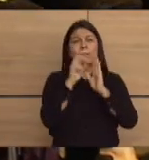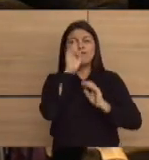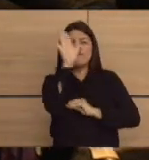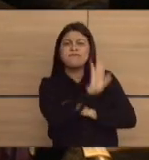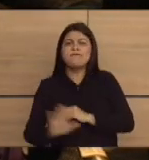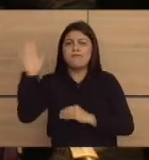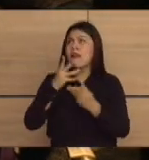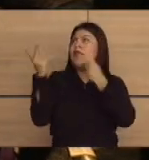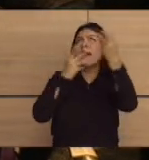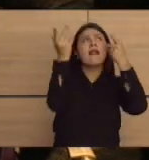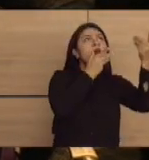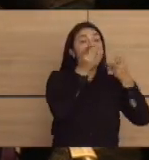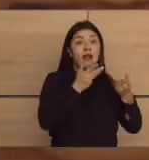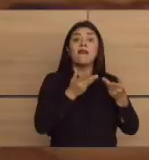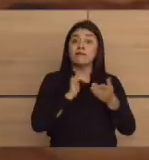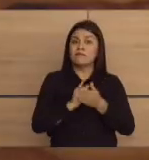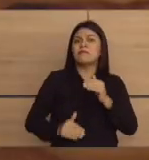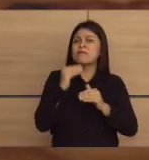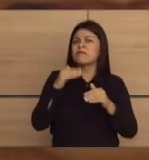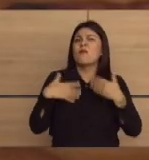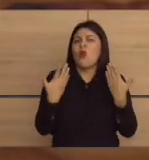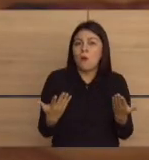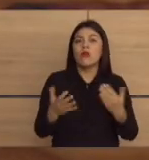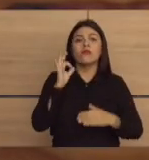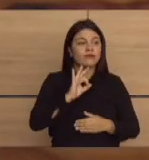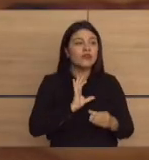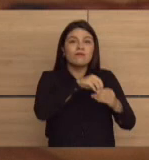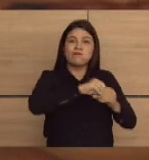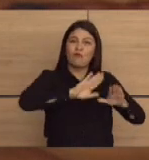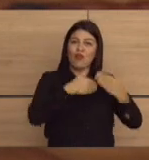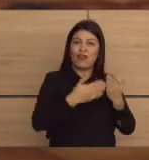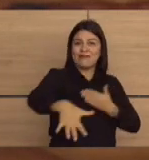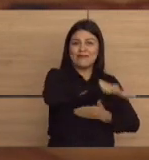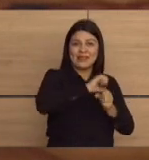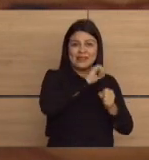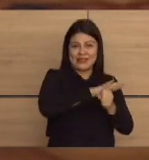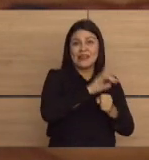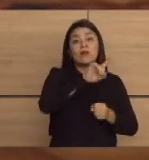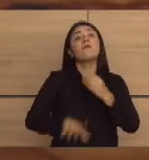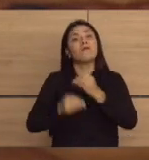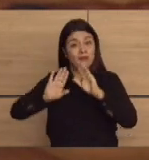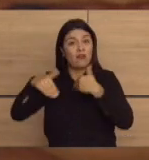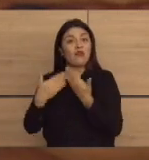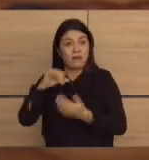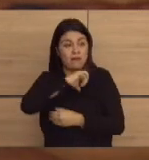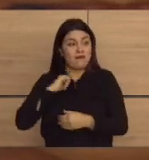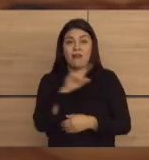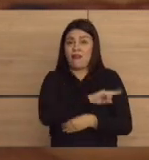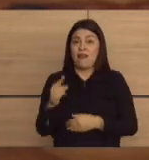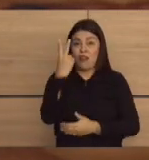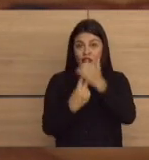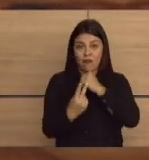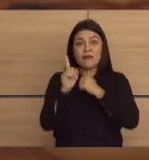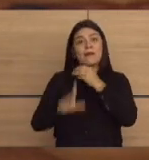un proceso que se inició en el interior de colegios oficiales, pero también colegios privados y de las instituciones de